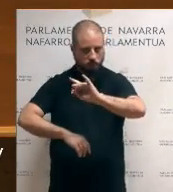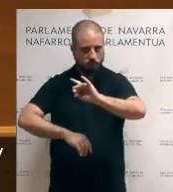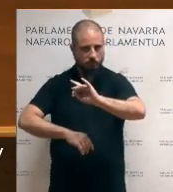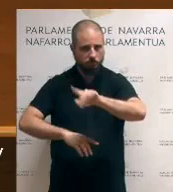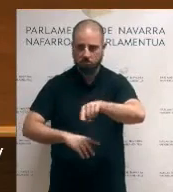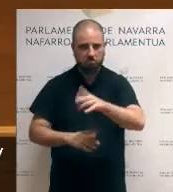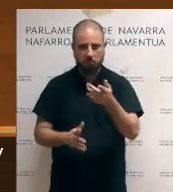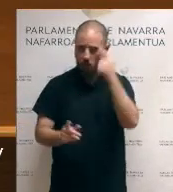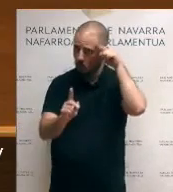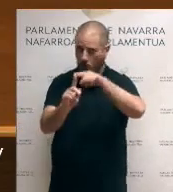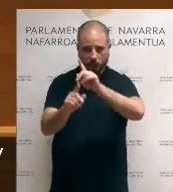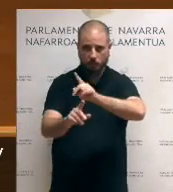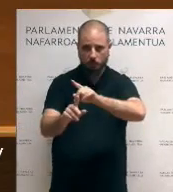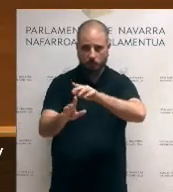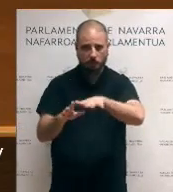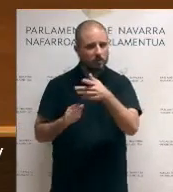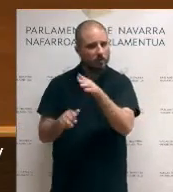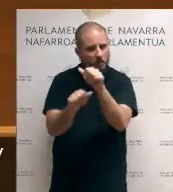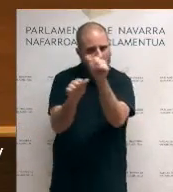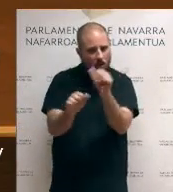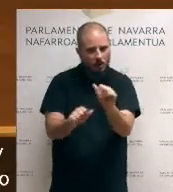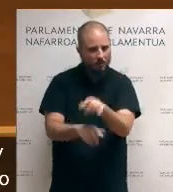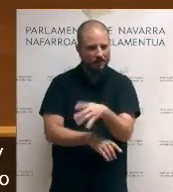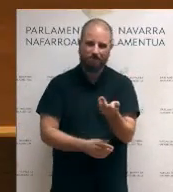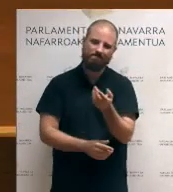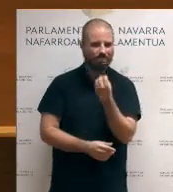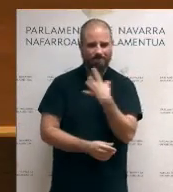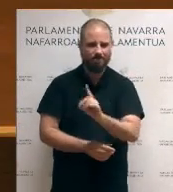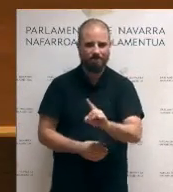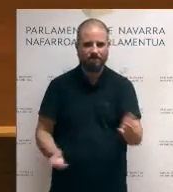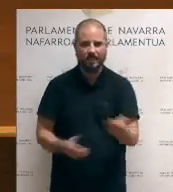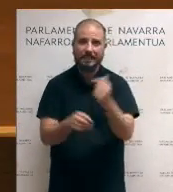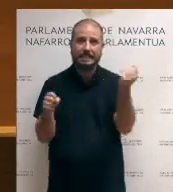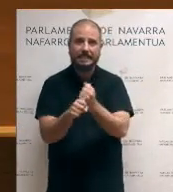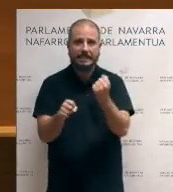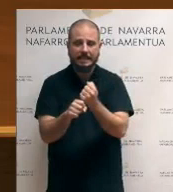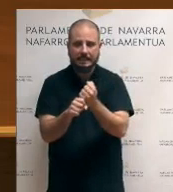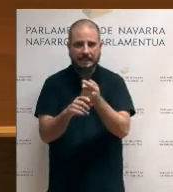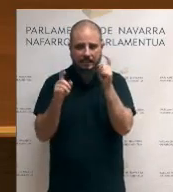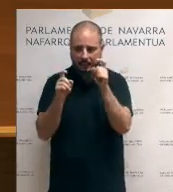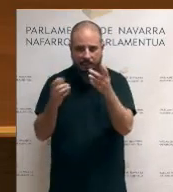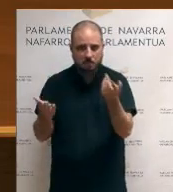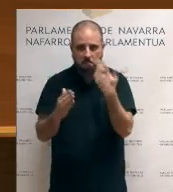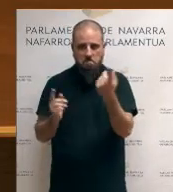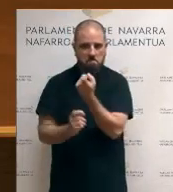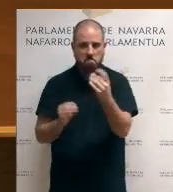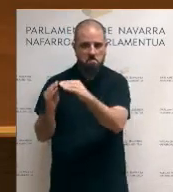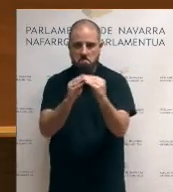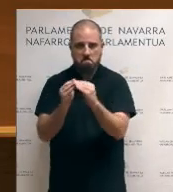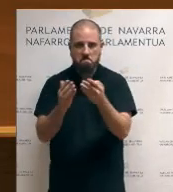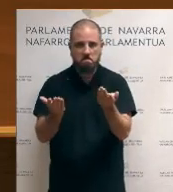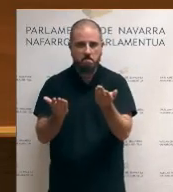nada el fin, cuestionamos el medio. No se puede trabajar por un objetivo tan compartido y necesario como es la igualdad desde un programa